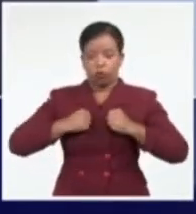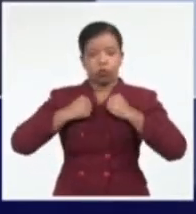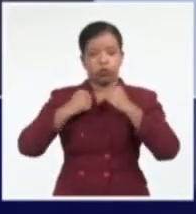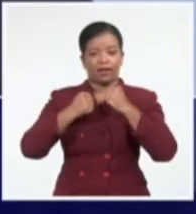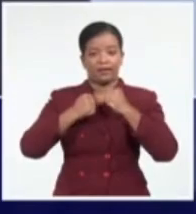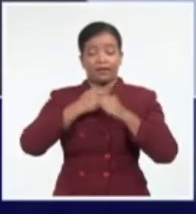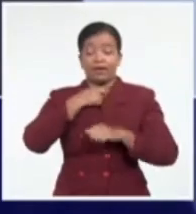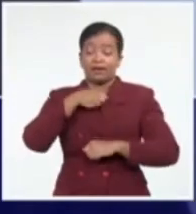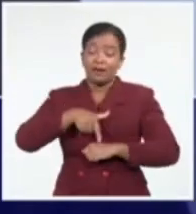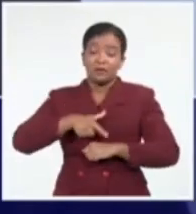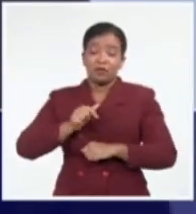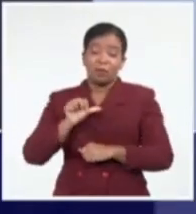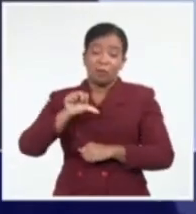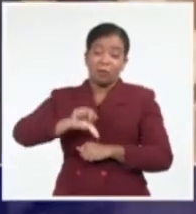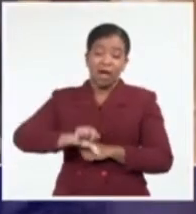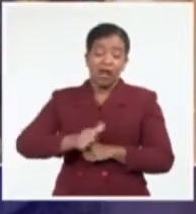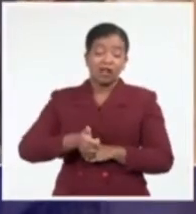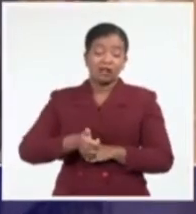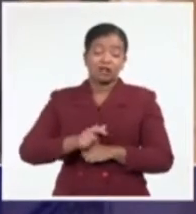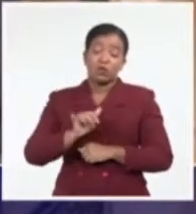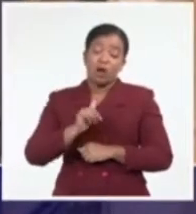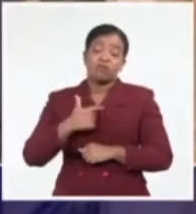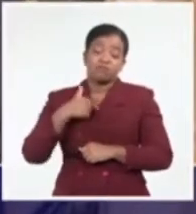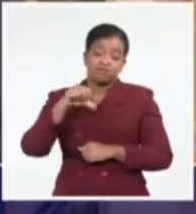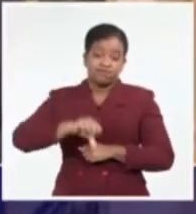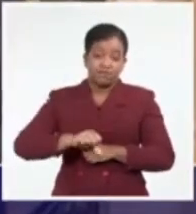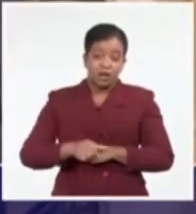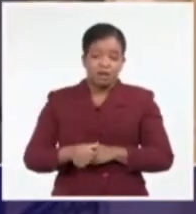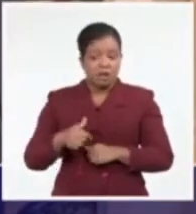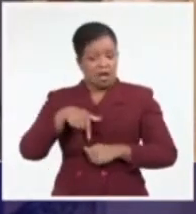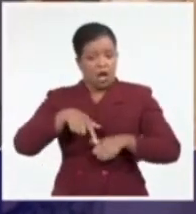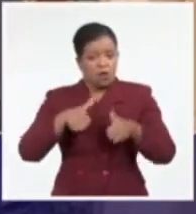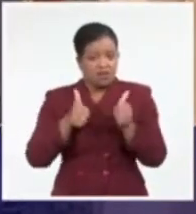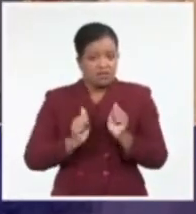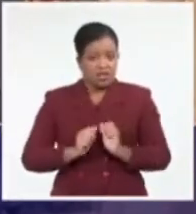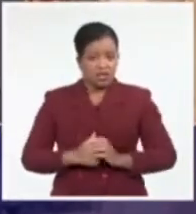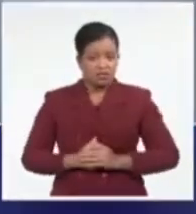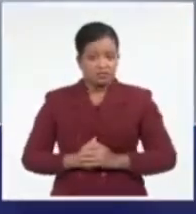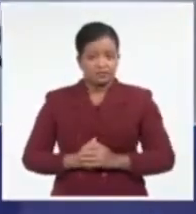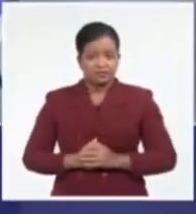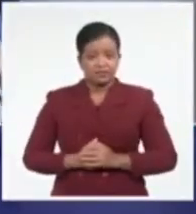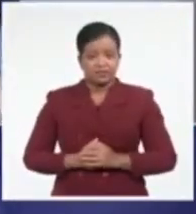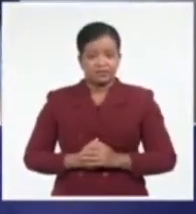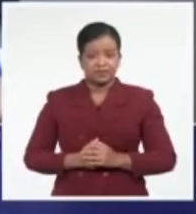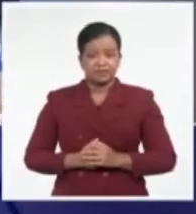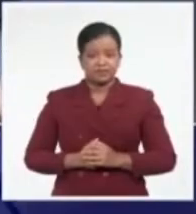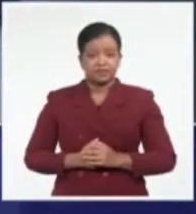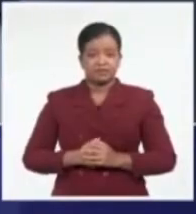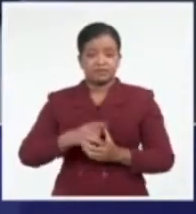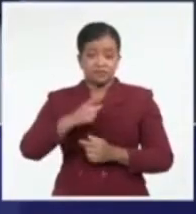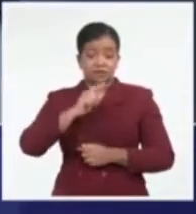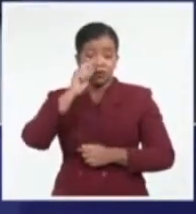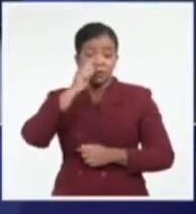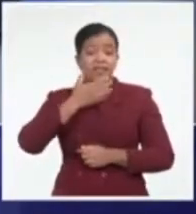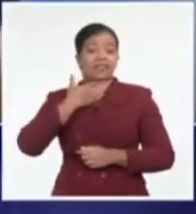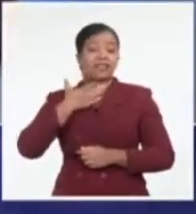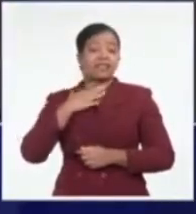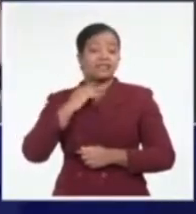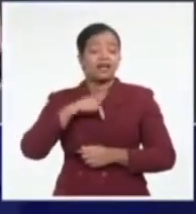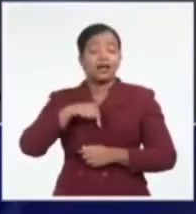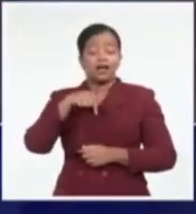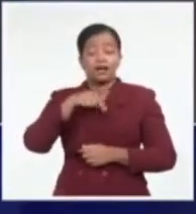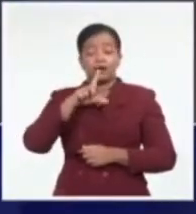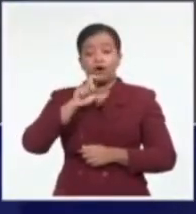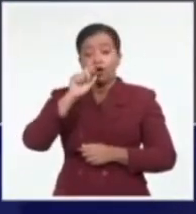van mal tiene que creerse el peor del mundo. Federer ha reconocido que le hubiera gustado jugar contra Alcaraz. En Londres este fin de semana jugará con